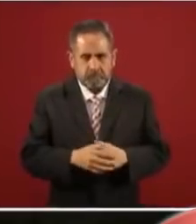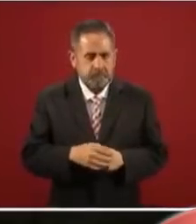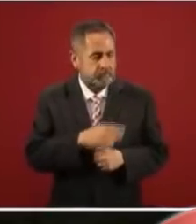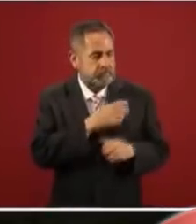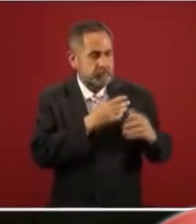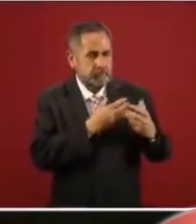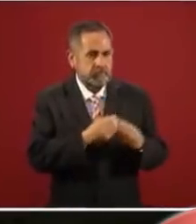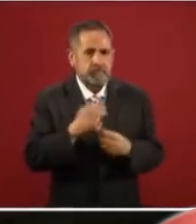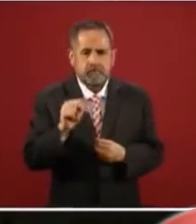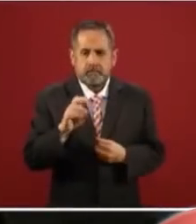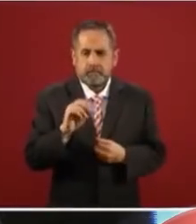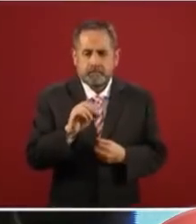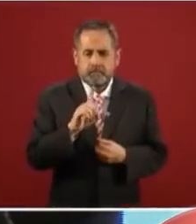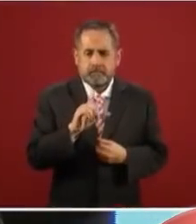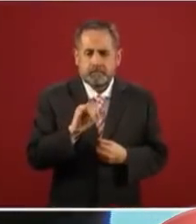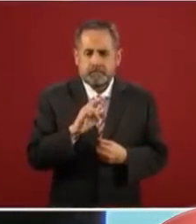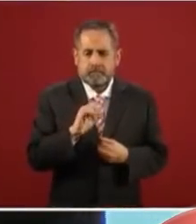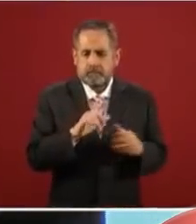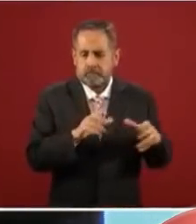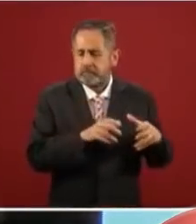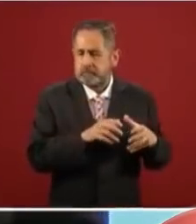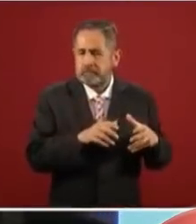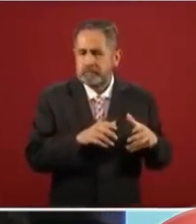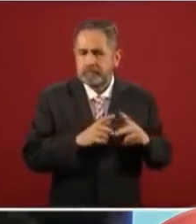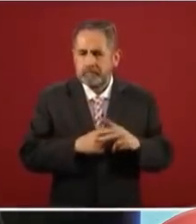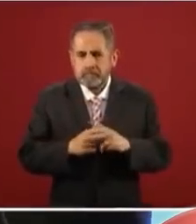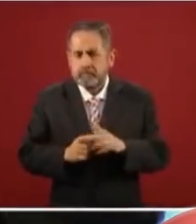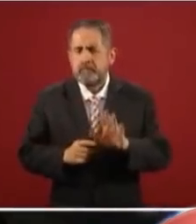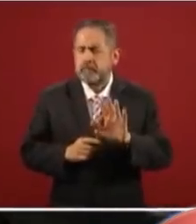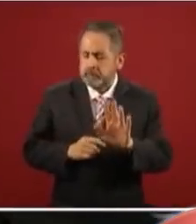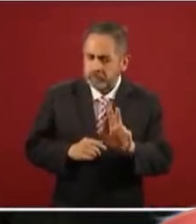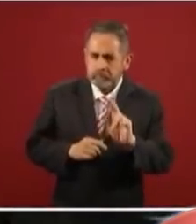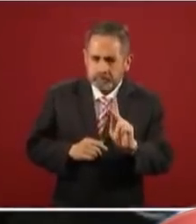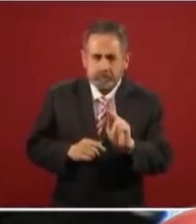neoliberal. Se mide. Pero a ver,